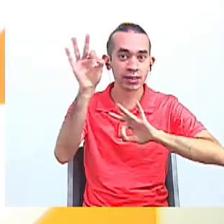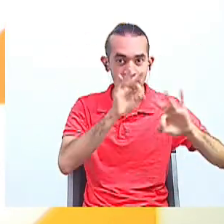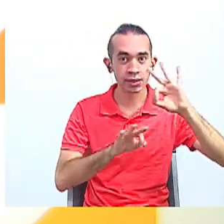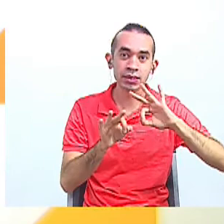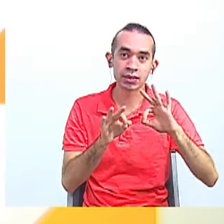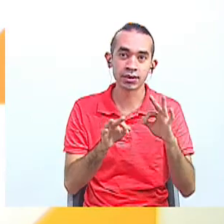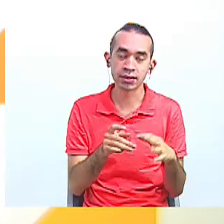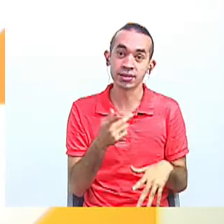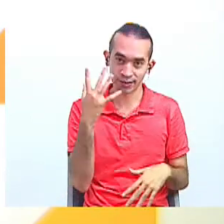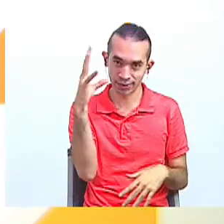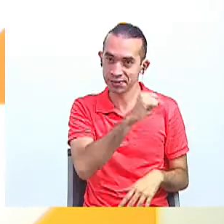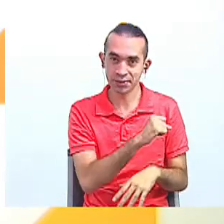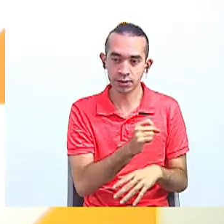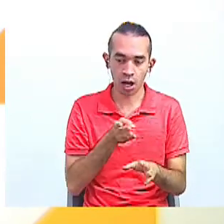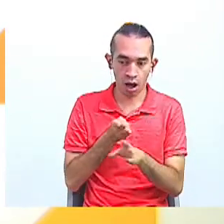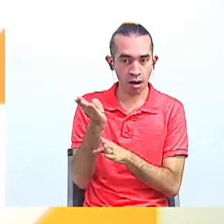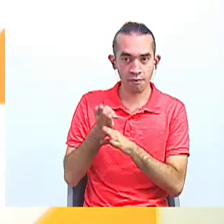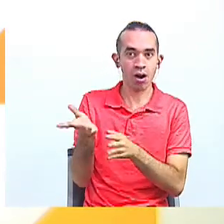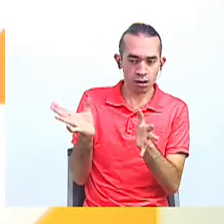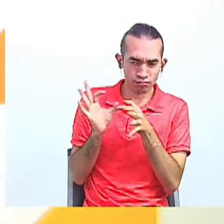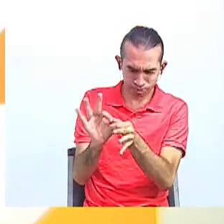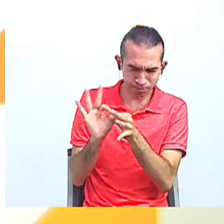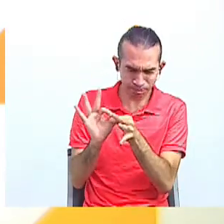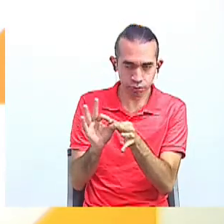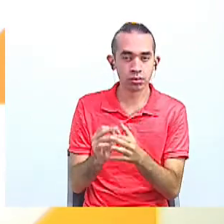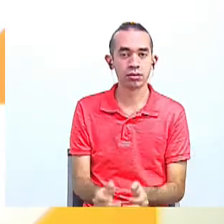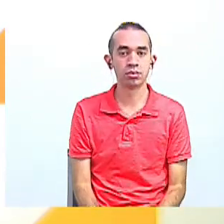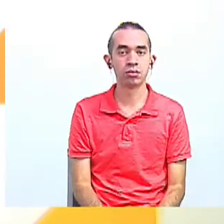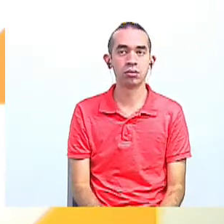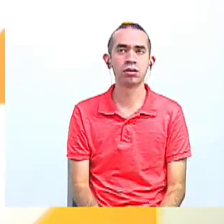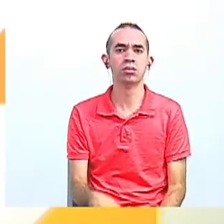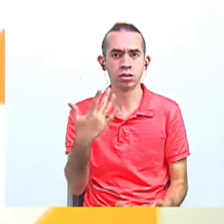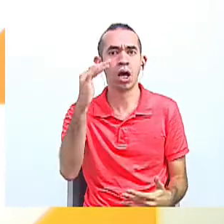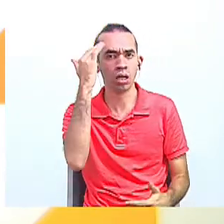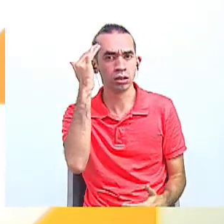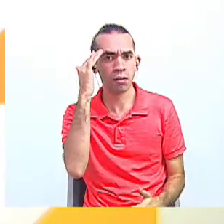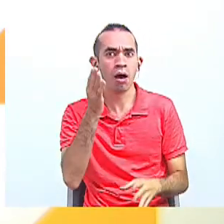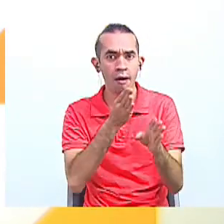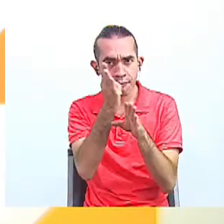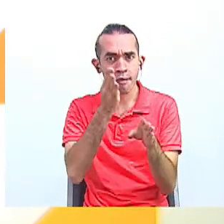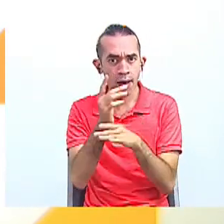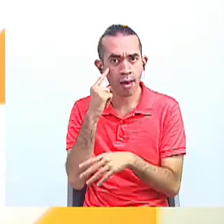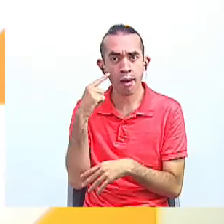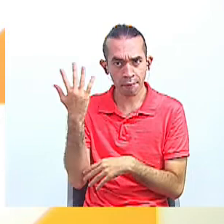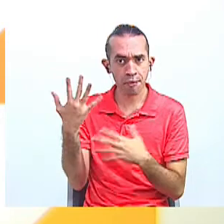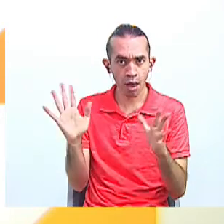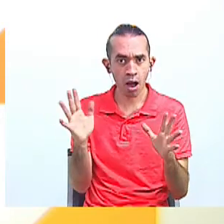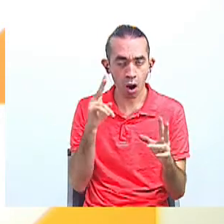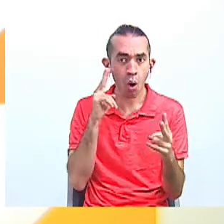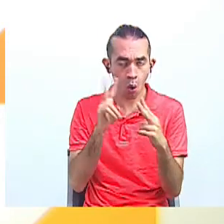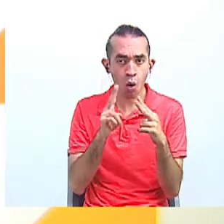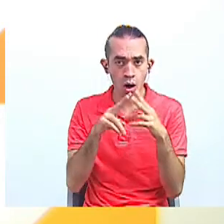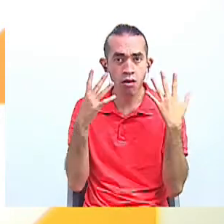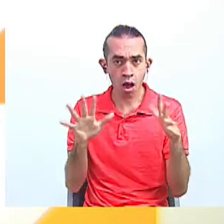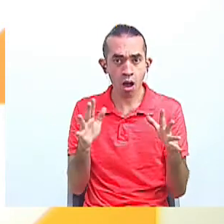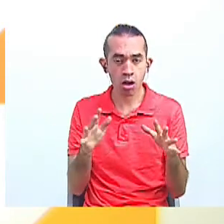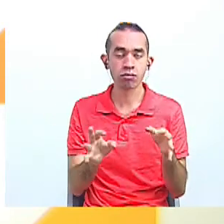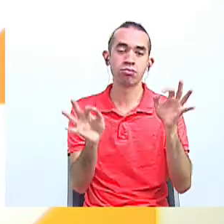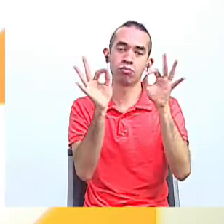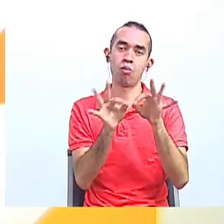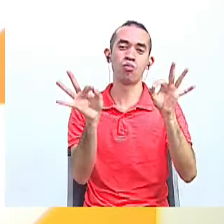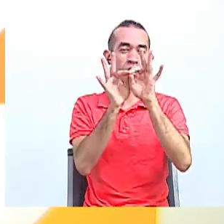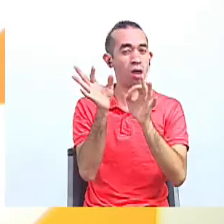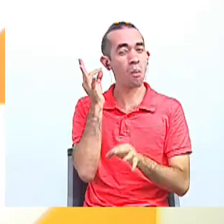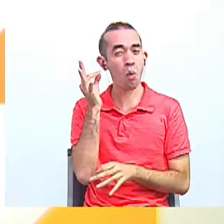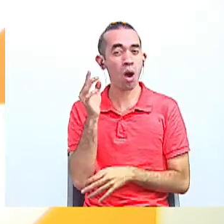mediciones en una carrera como esta? ¿Habían escuchado hablar de esta carrera? Bueno, es muy importante, como decía la